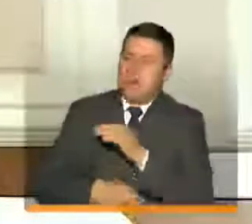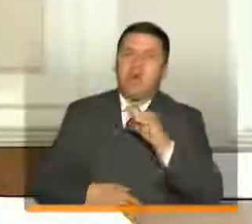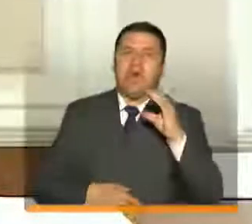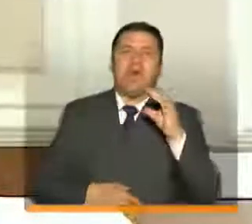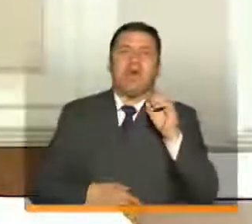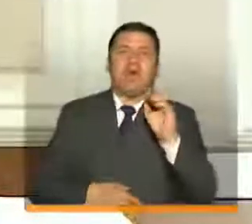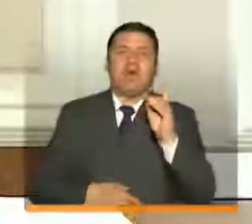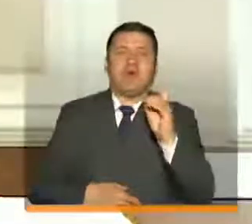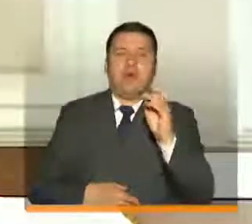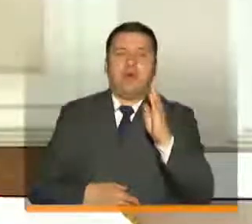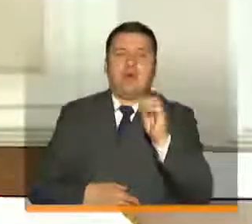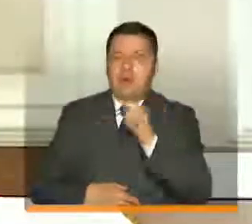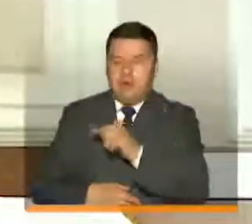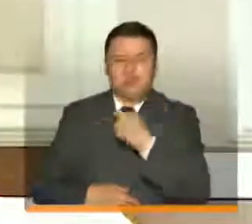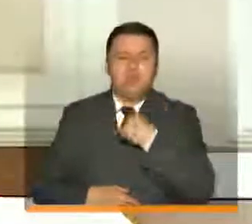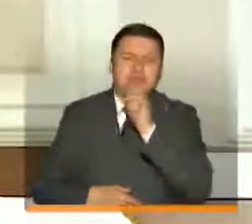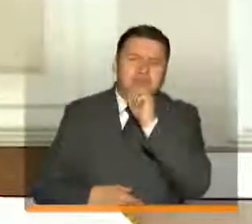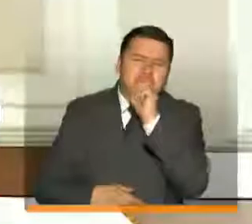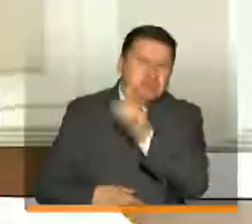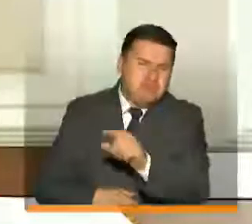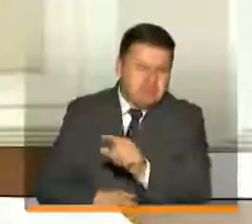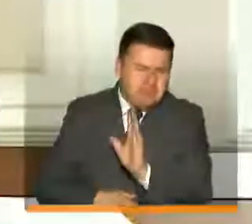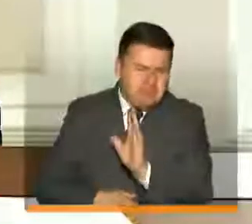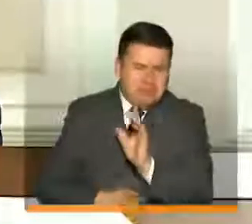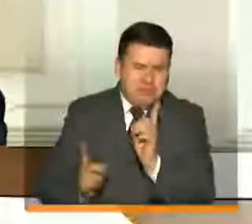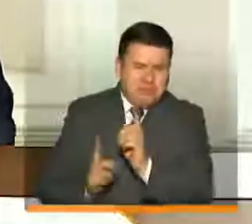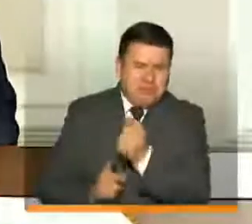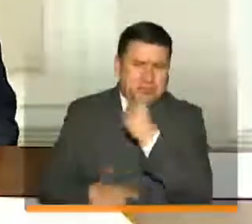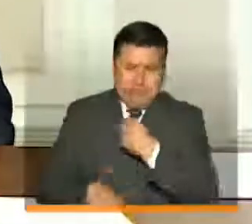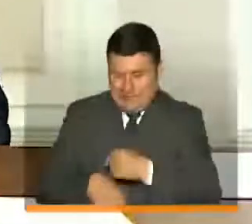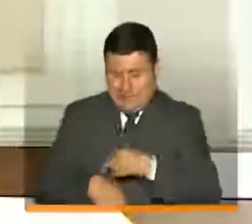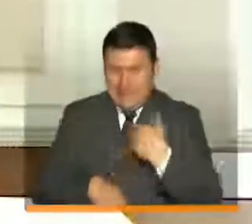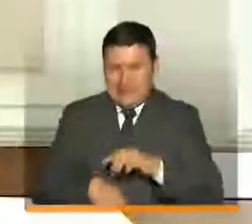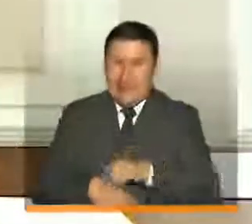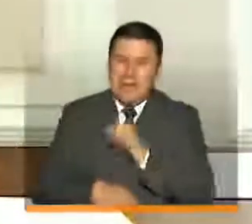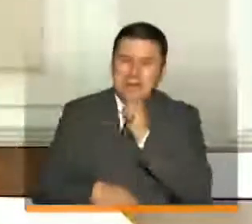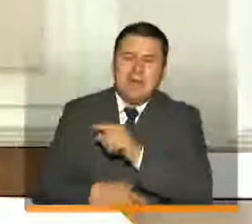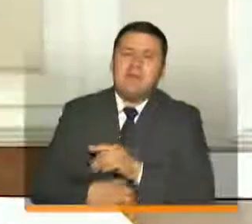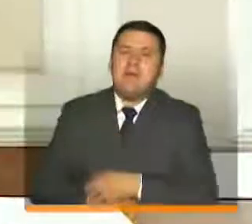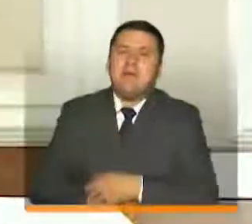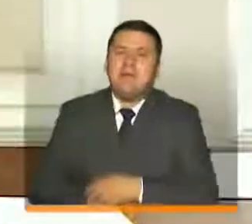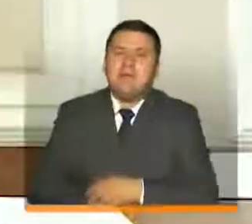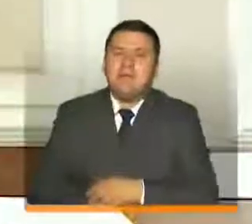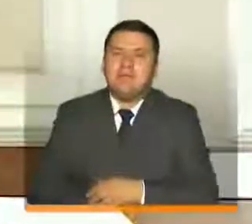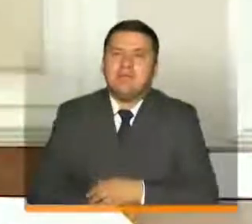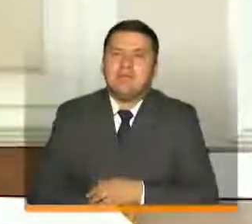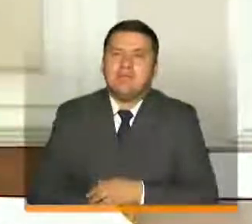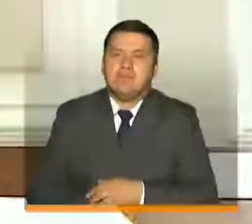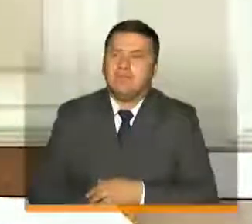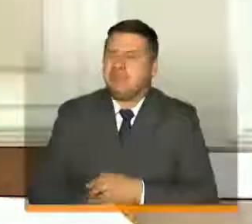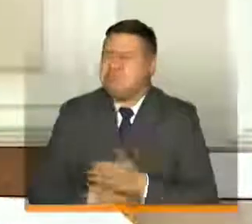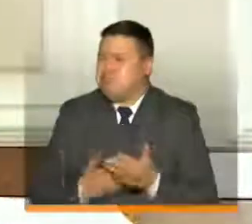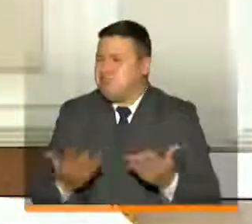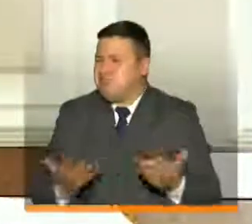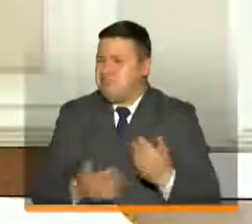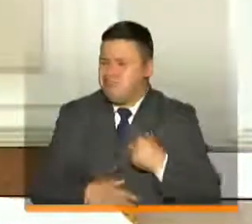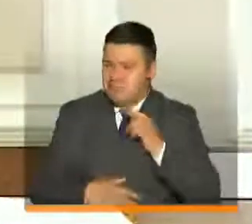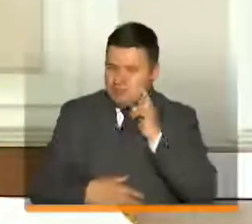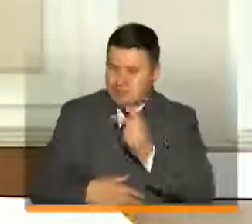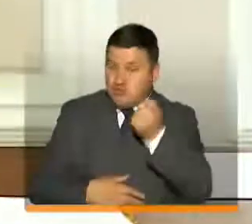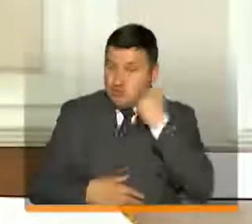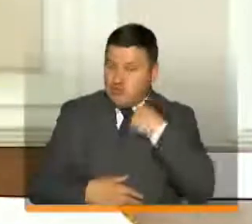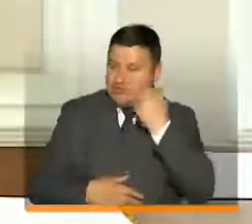Córdoba, yo no puedo dejar de hacerle esta pregunta para que me la responda brevemente, porque estamos contra el tiempo, pero un caso que lo vi en